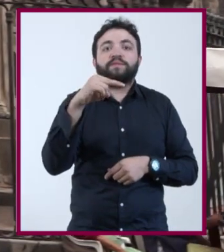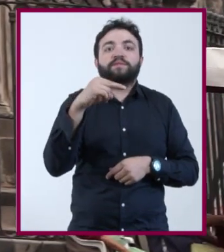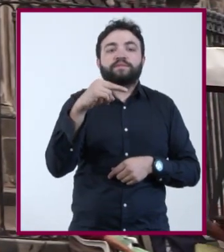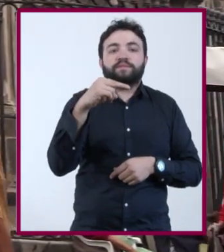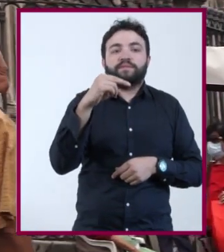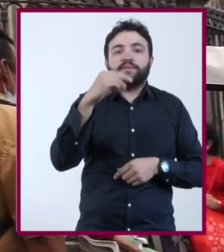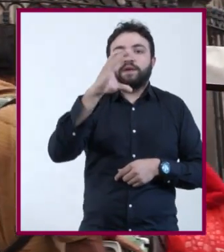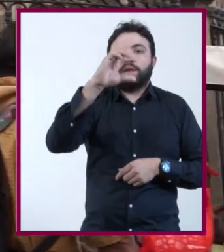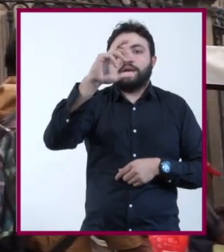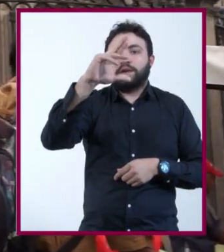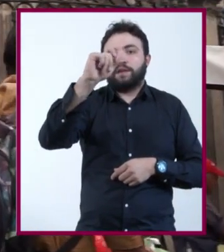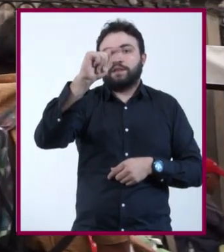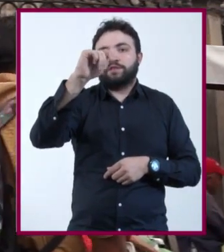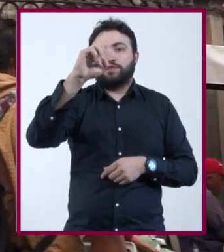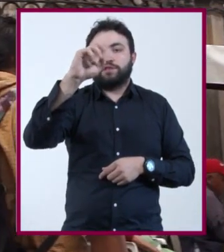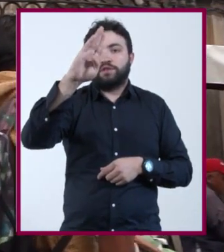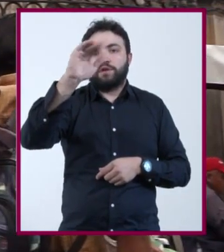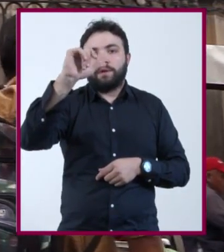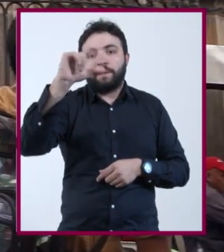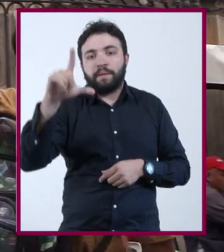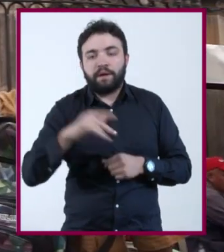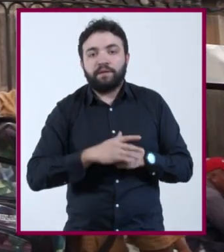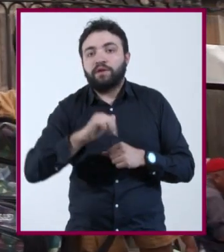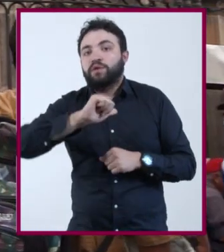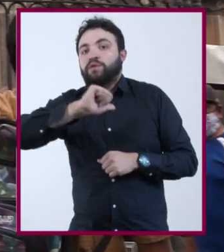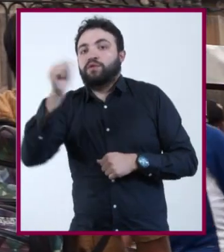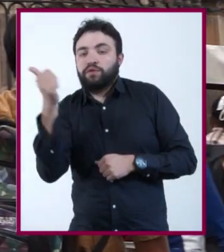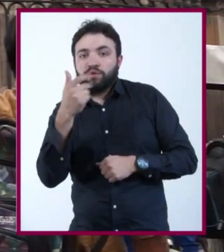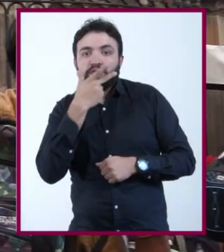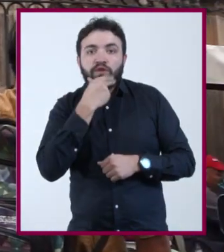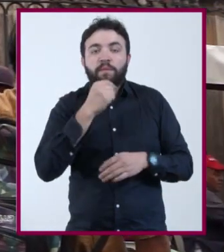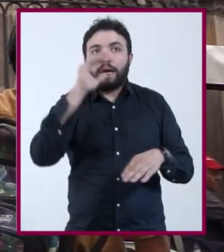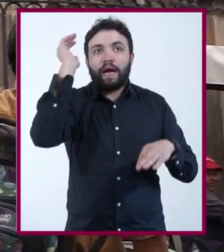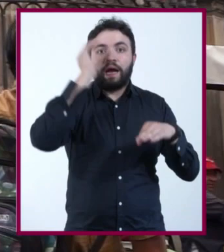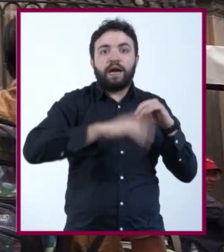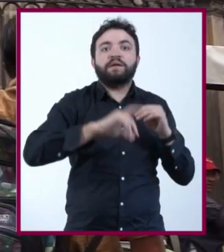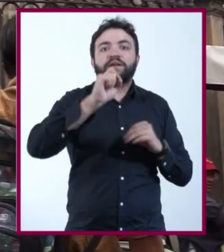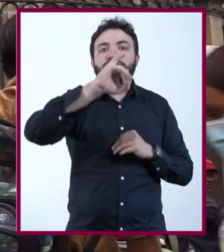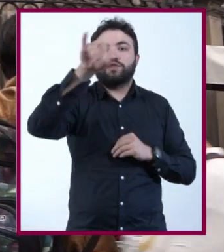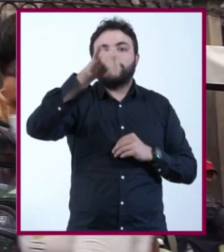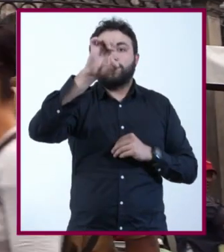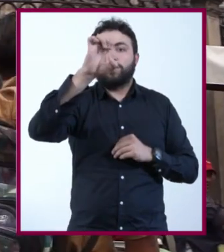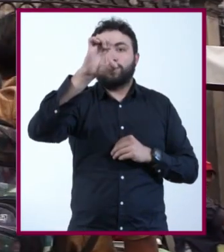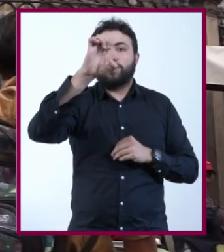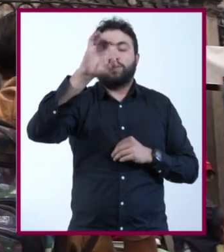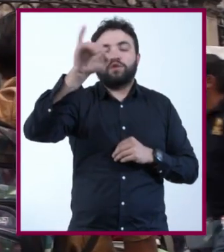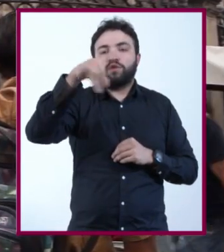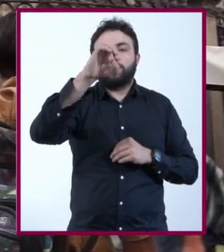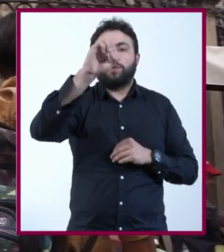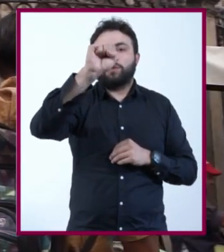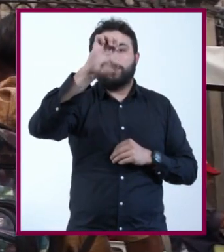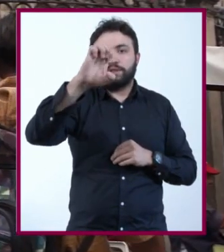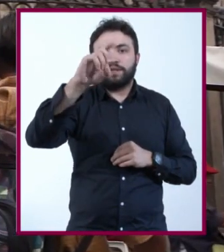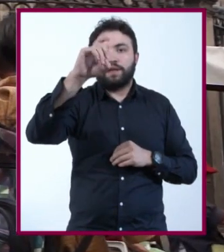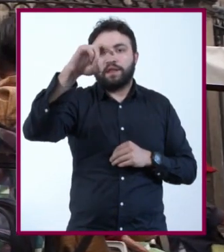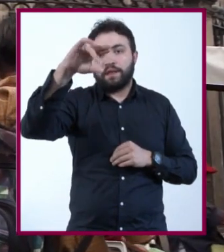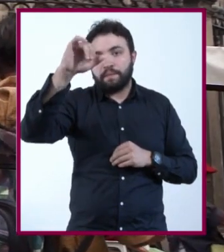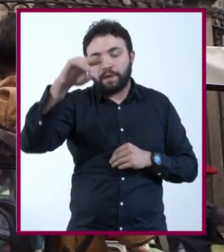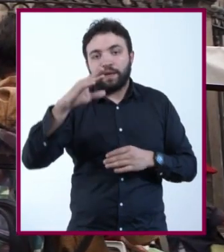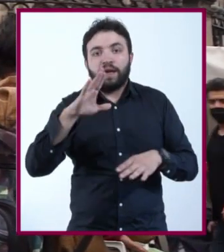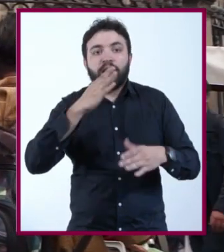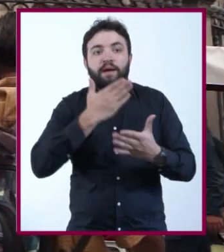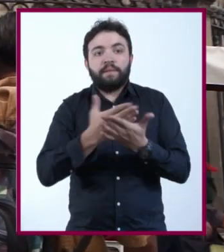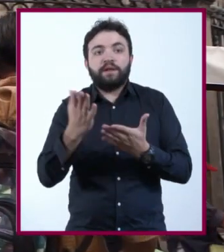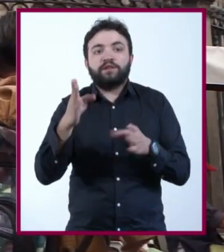un arquitecto de Coatepec, Veracruz, que se llamaba José Damián Ortiz de Castro. A él se le ocurre,